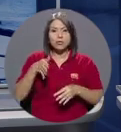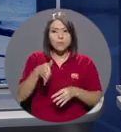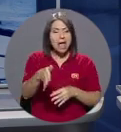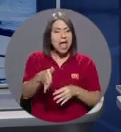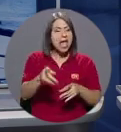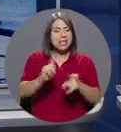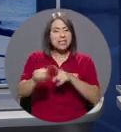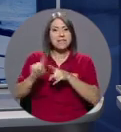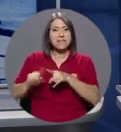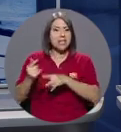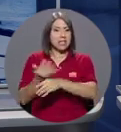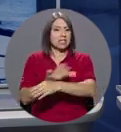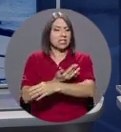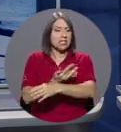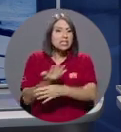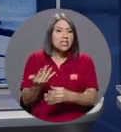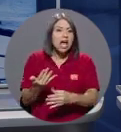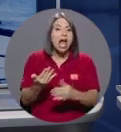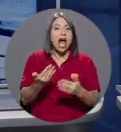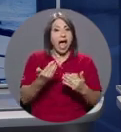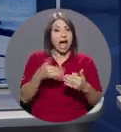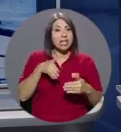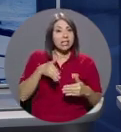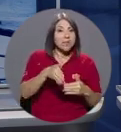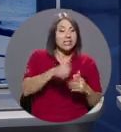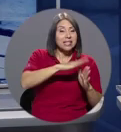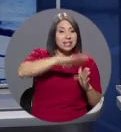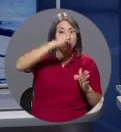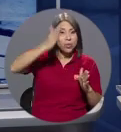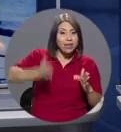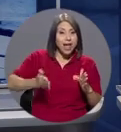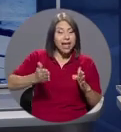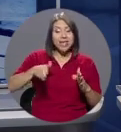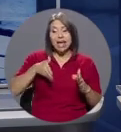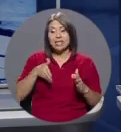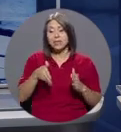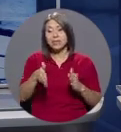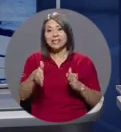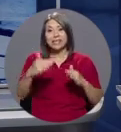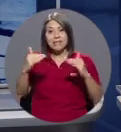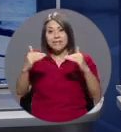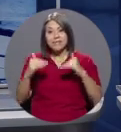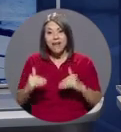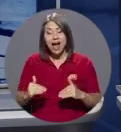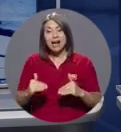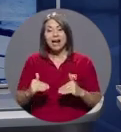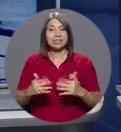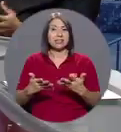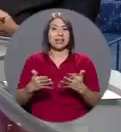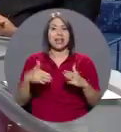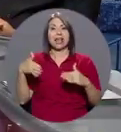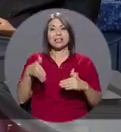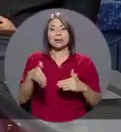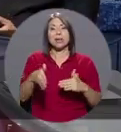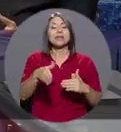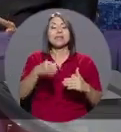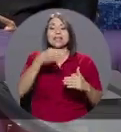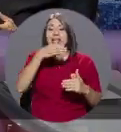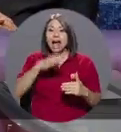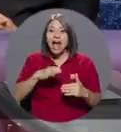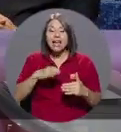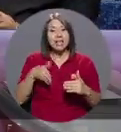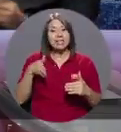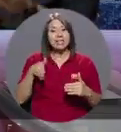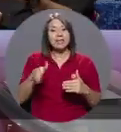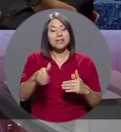Sí, exacto. Como lo decía Silvia, hay especies de montaña, hay especies de zonas bajas, cálidas, frías. En el